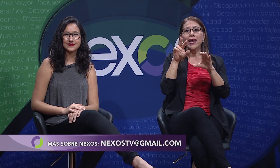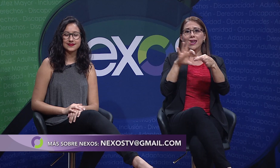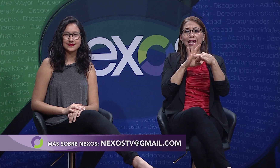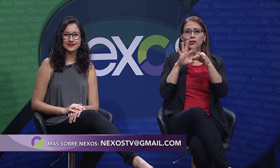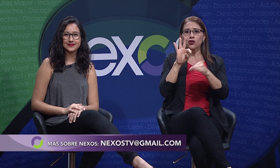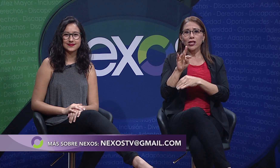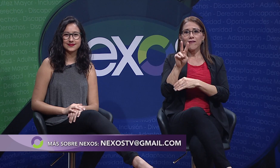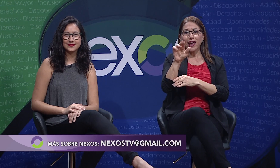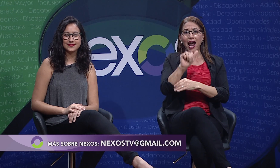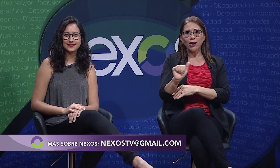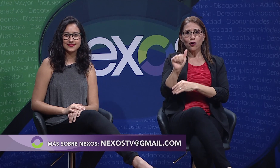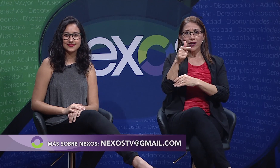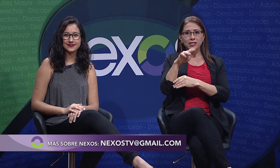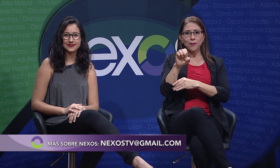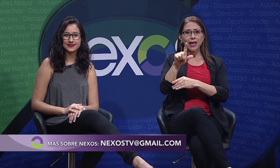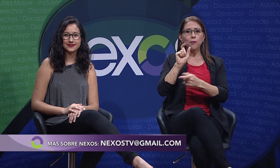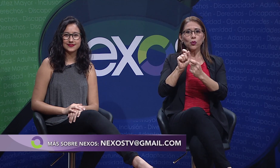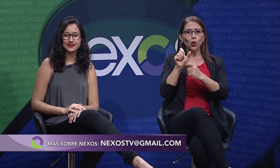correo